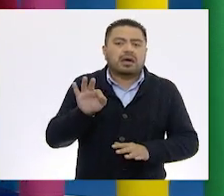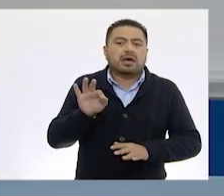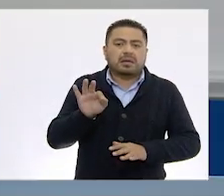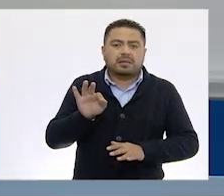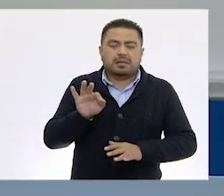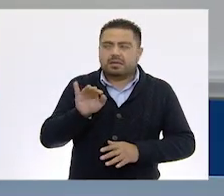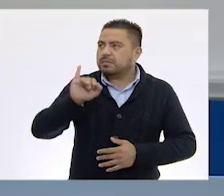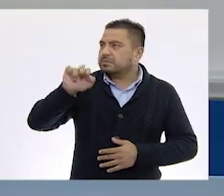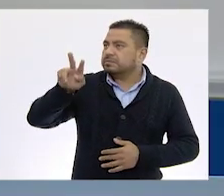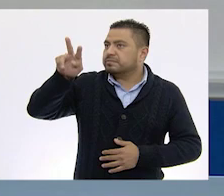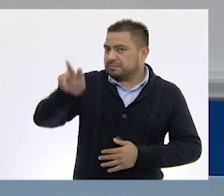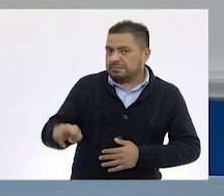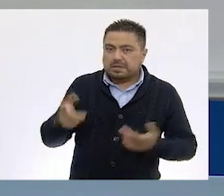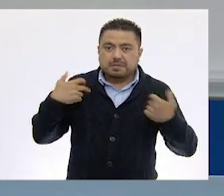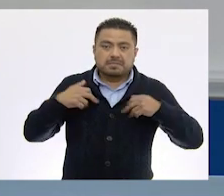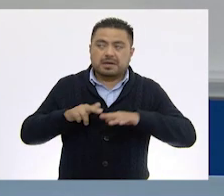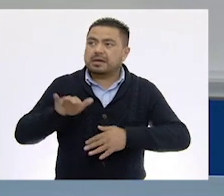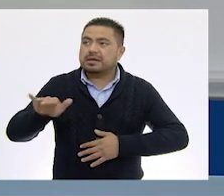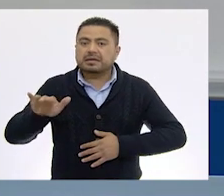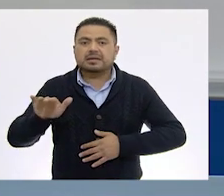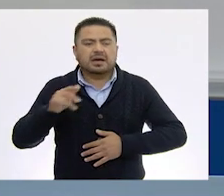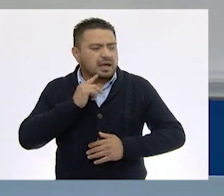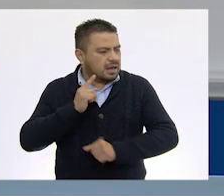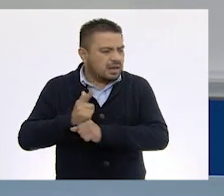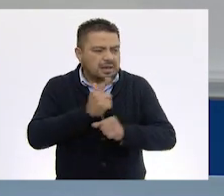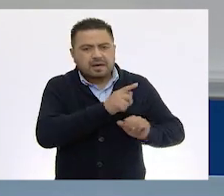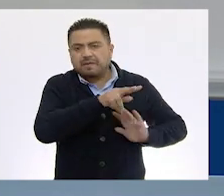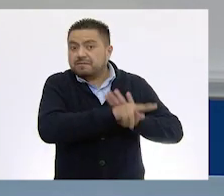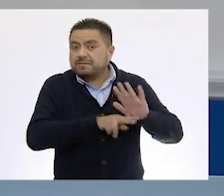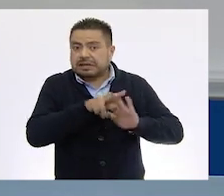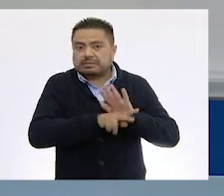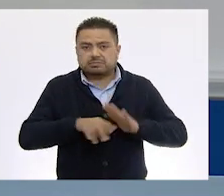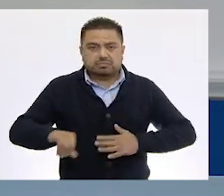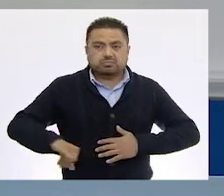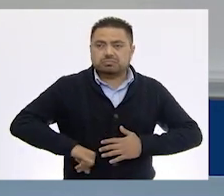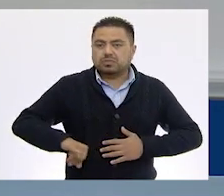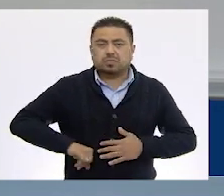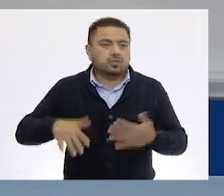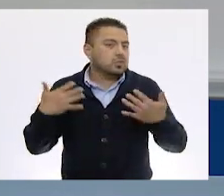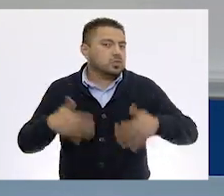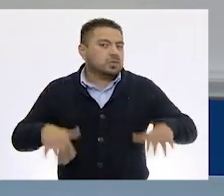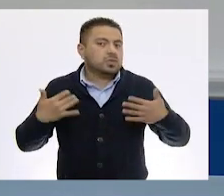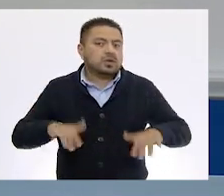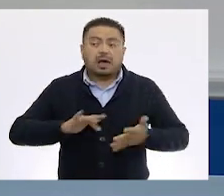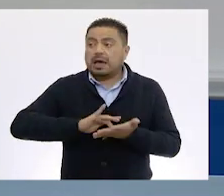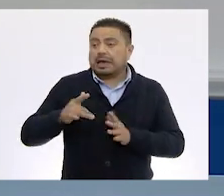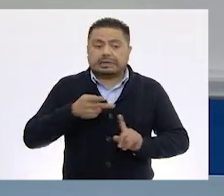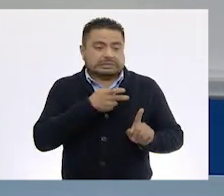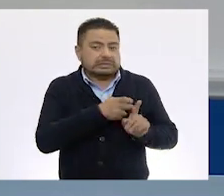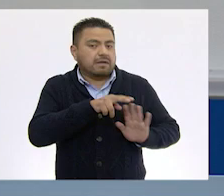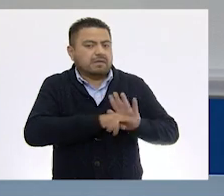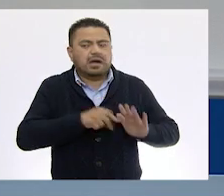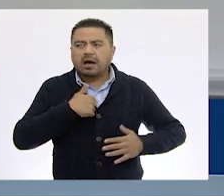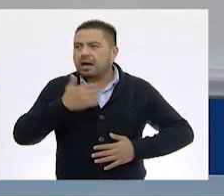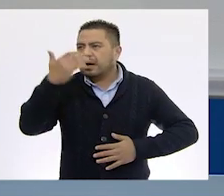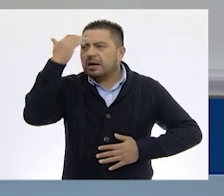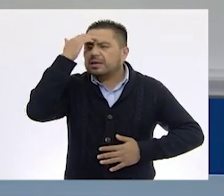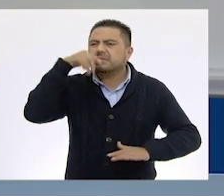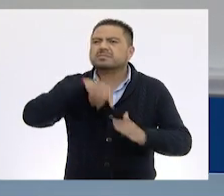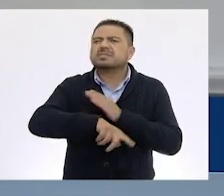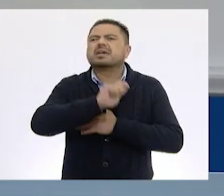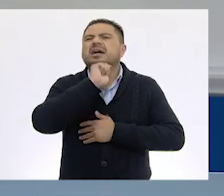Uy, es cierto, maestra. Hemos visto videos muy interesantes y gracias a ellos conocimos